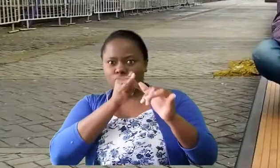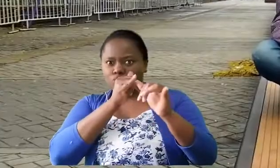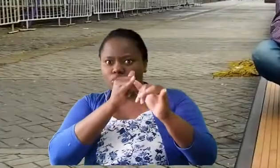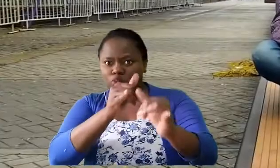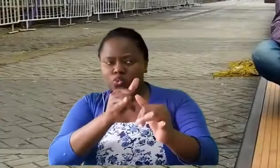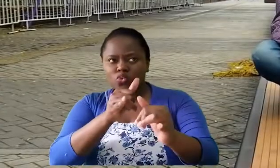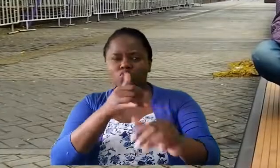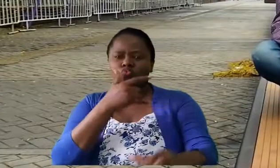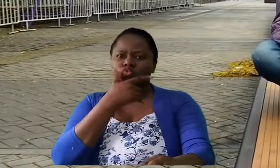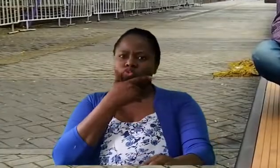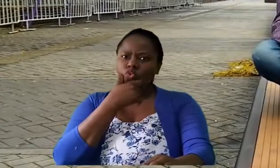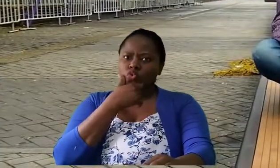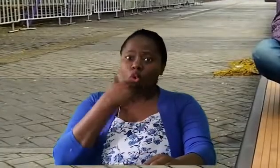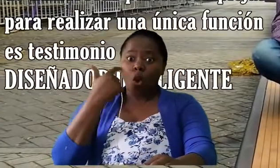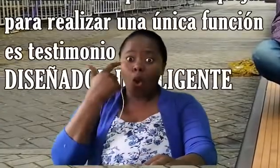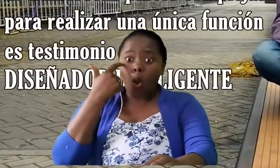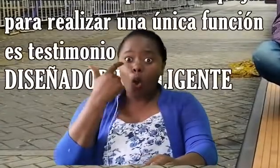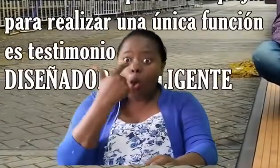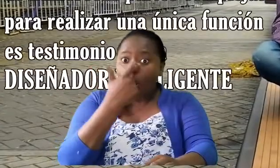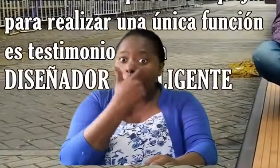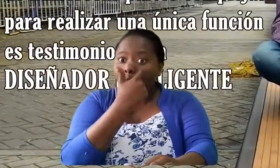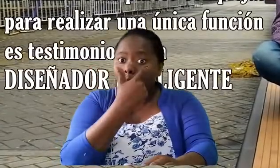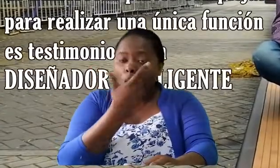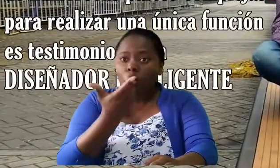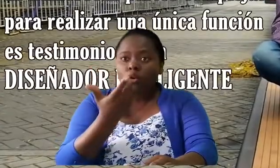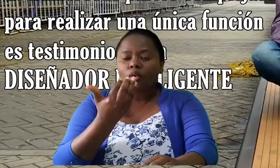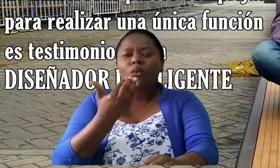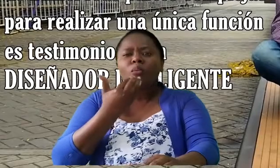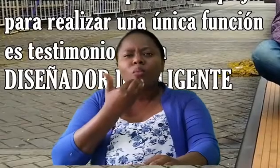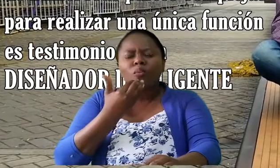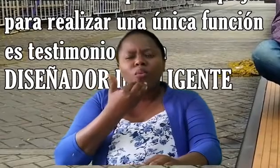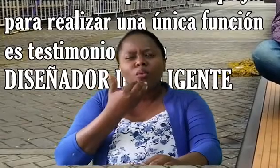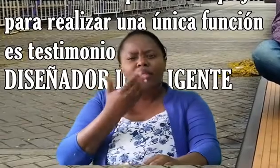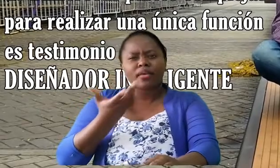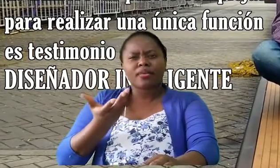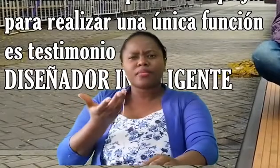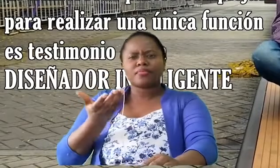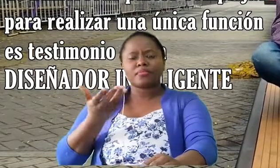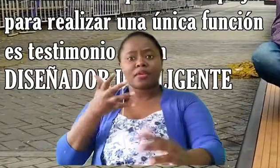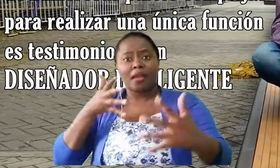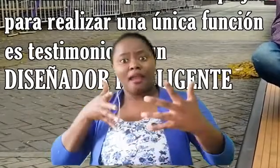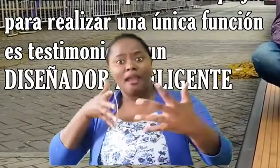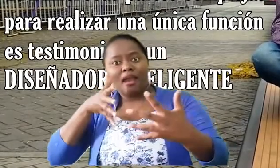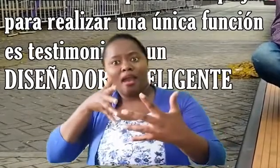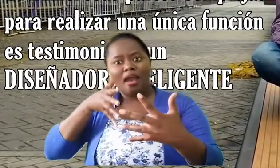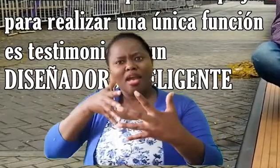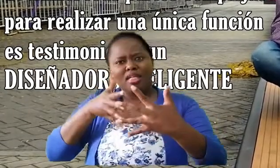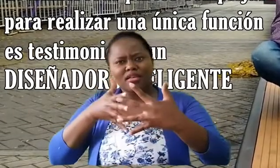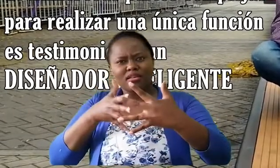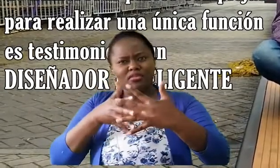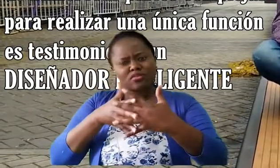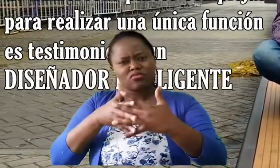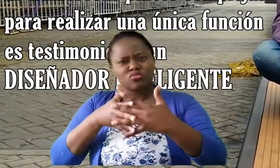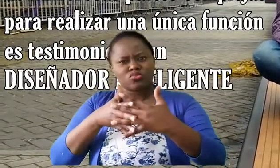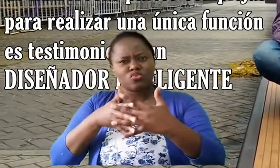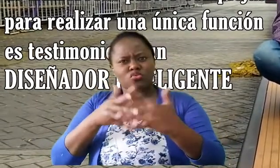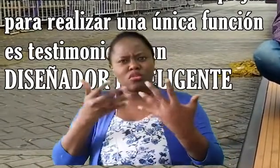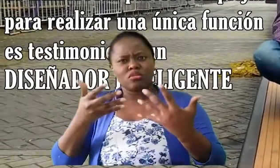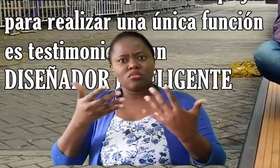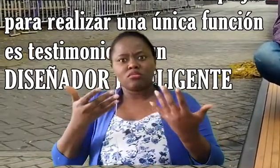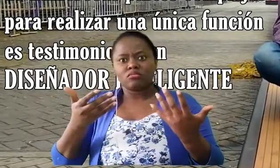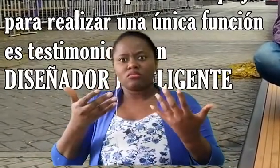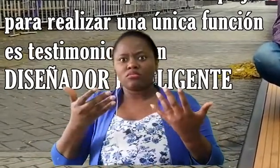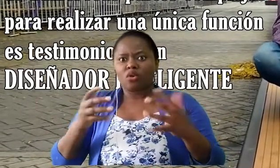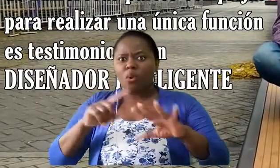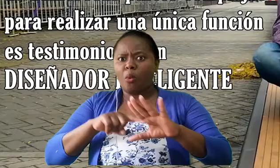ejemplo, dice que la coordinación o la adaptación de numerosas partes complejas para realizar